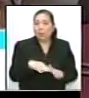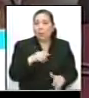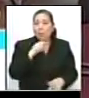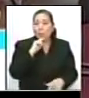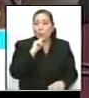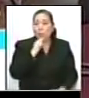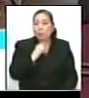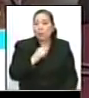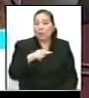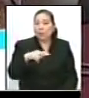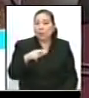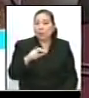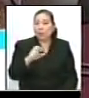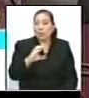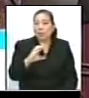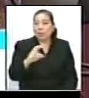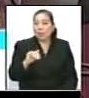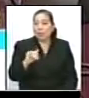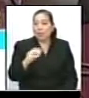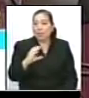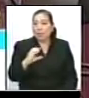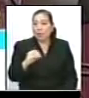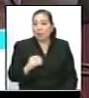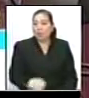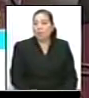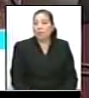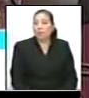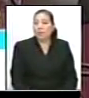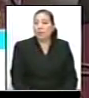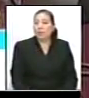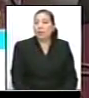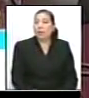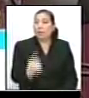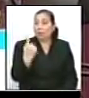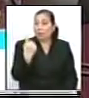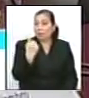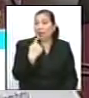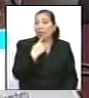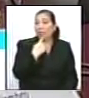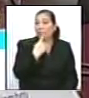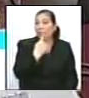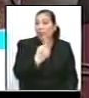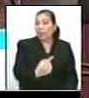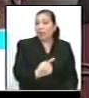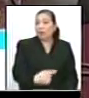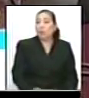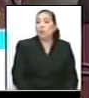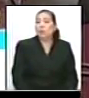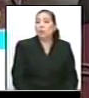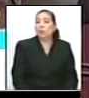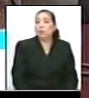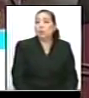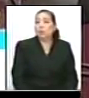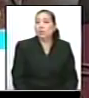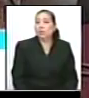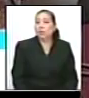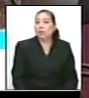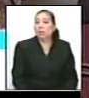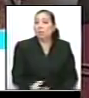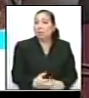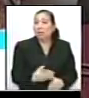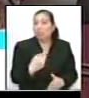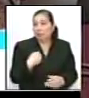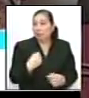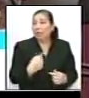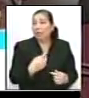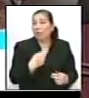señora Nélida Tasaico de Castillo. Solo que en la primera denuncia, la señora se pone también como parte